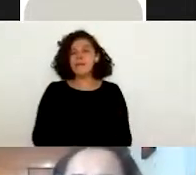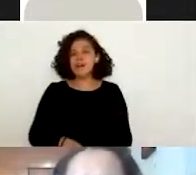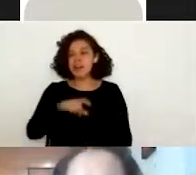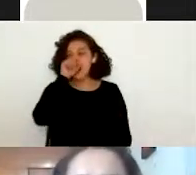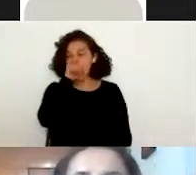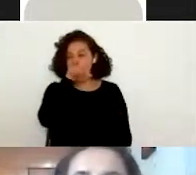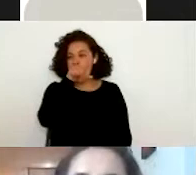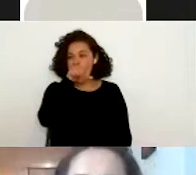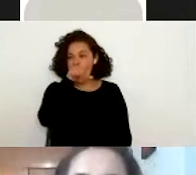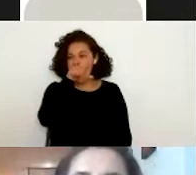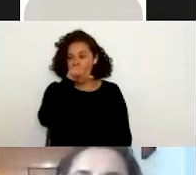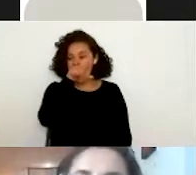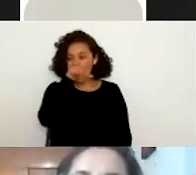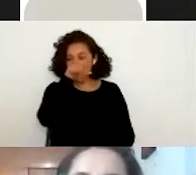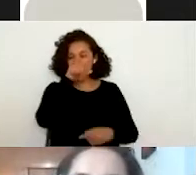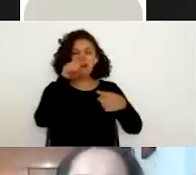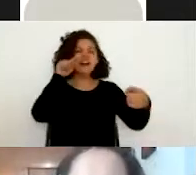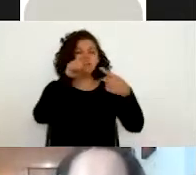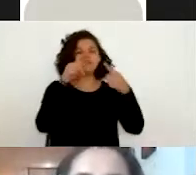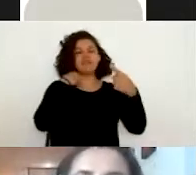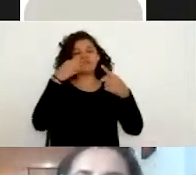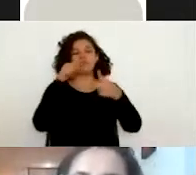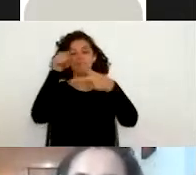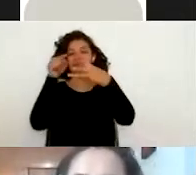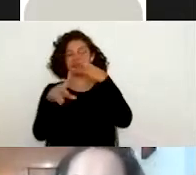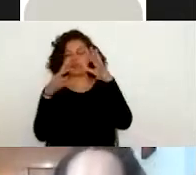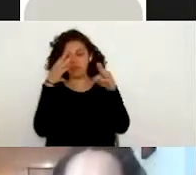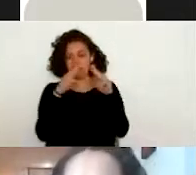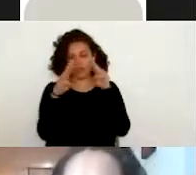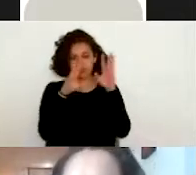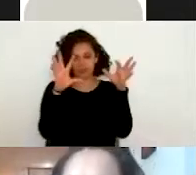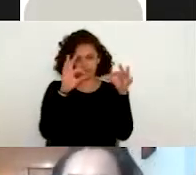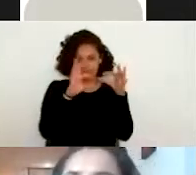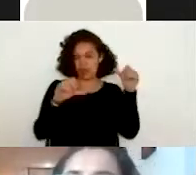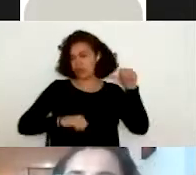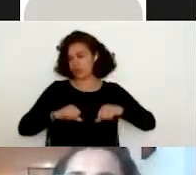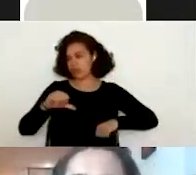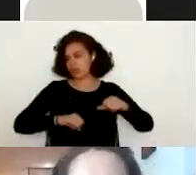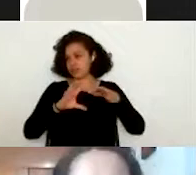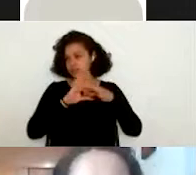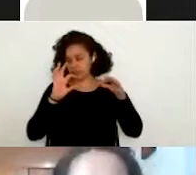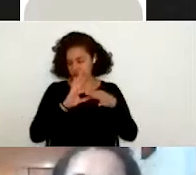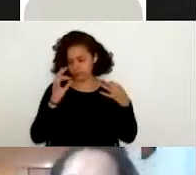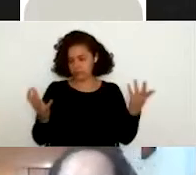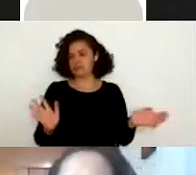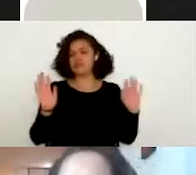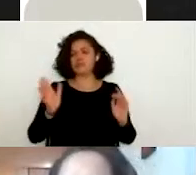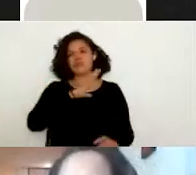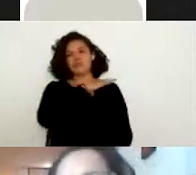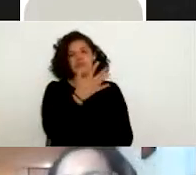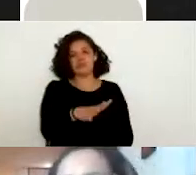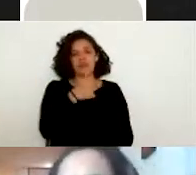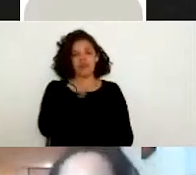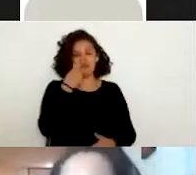tener objetivos, metas, de escribir los materiales, de escribir las actividades, que en general yo pueda entregar